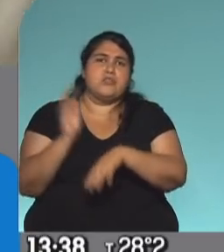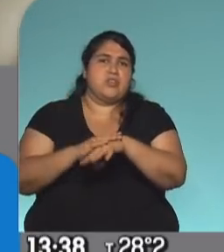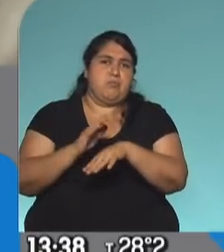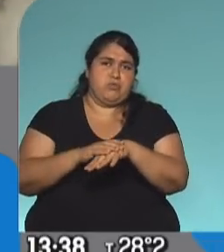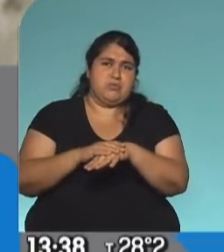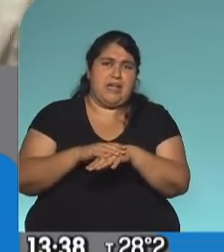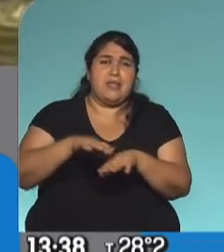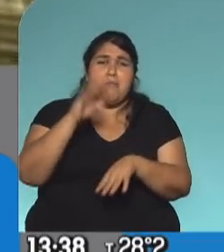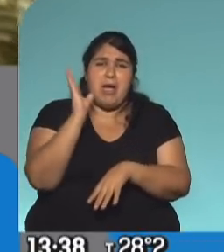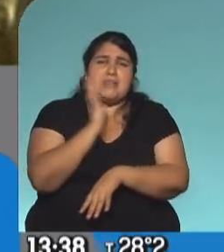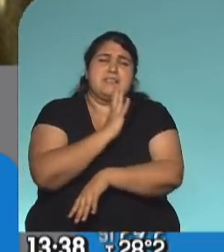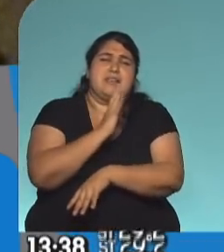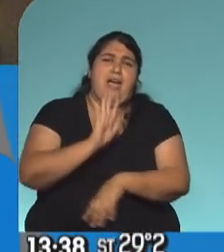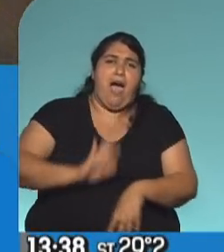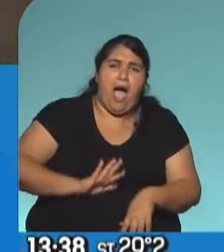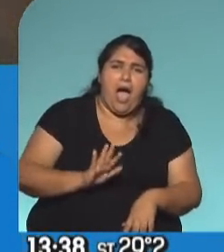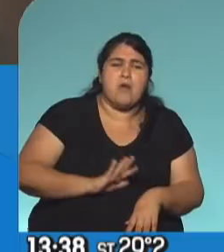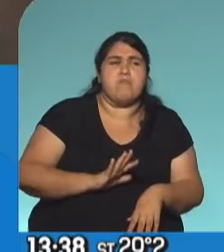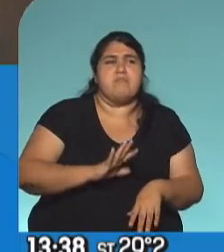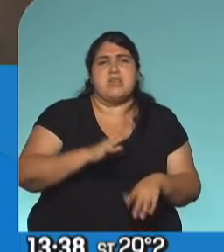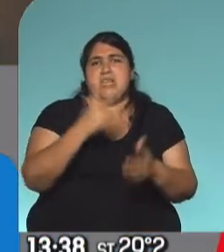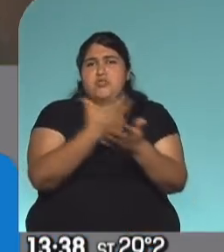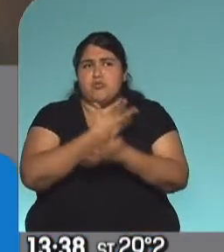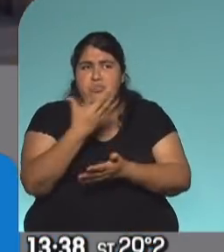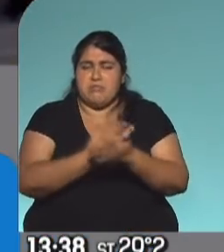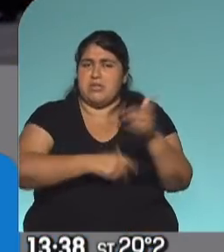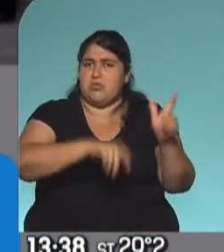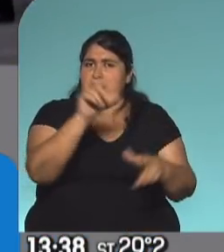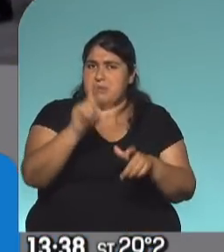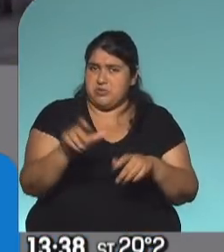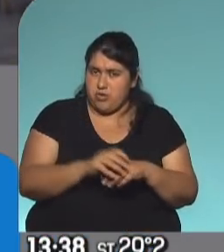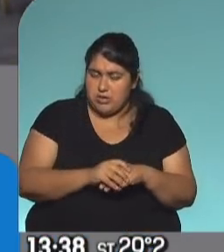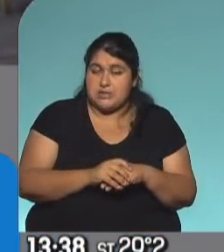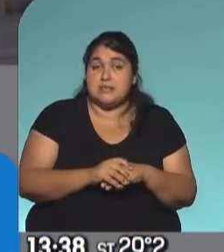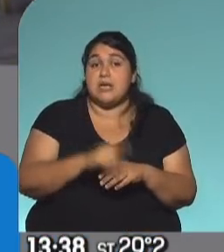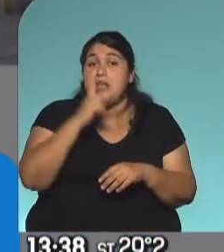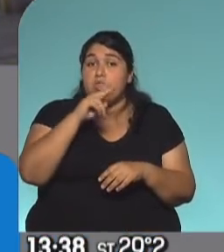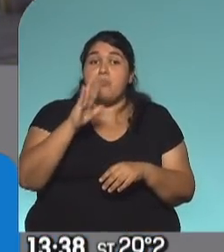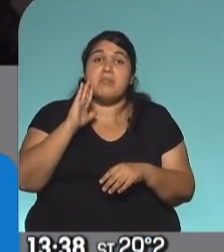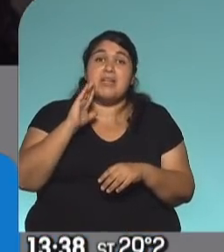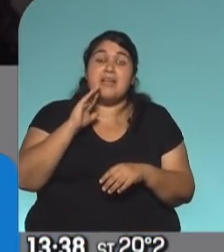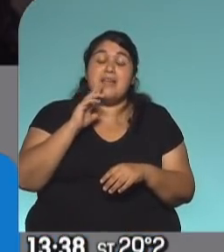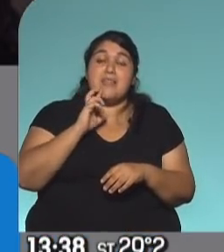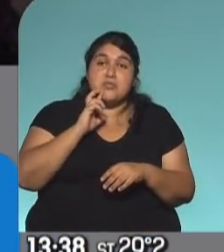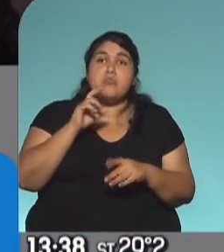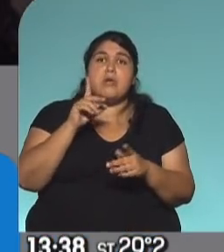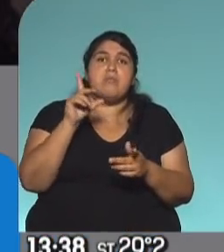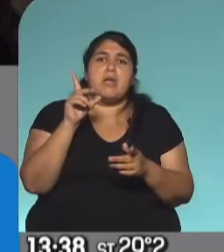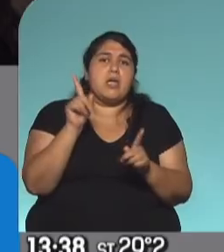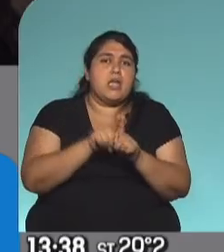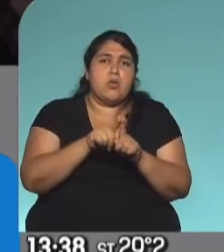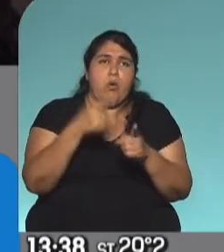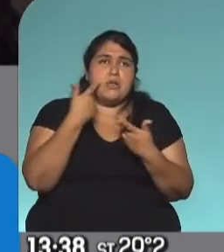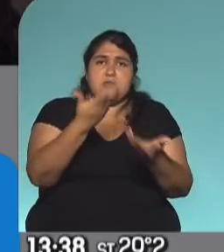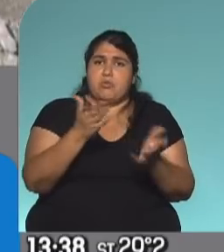del hambre y la miseria que hoy se vive en nuestros países. La firmó en el 2019, va a firmar algo parecido ahora ahí en